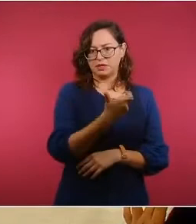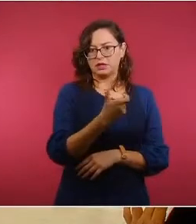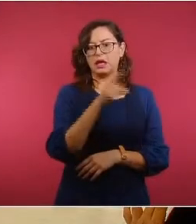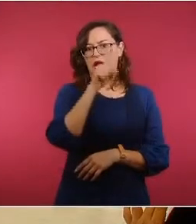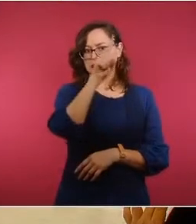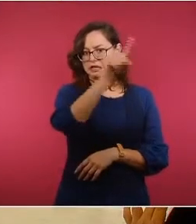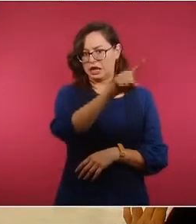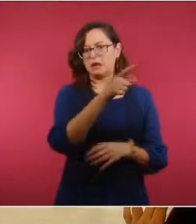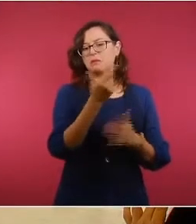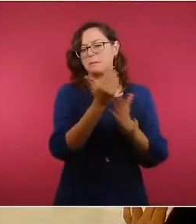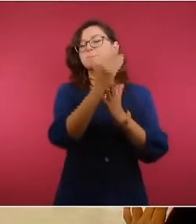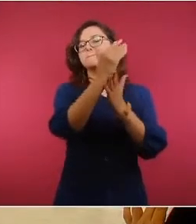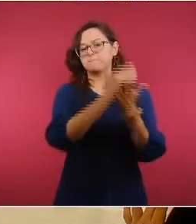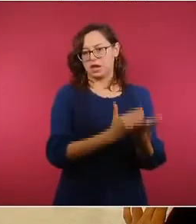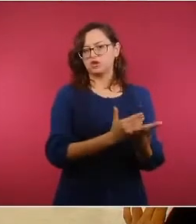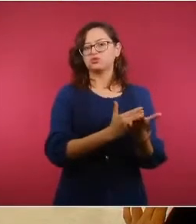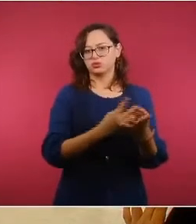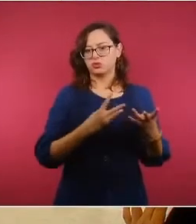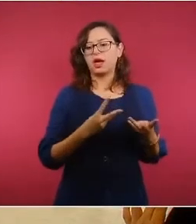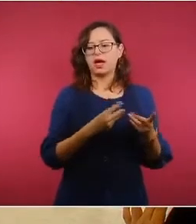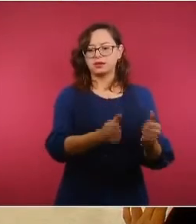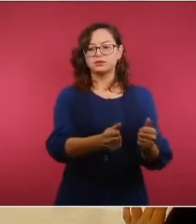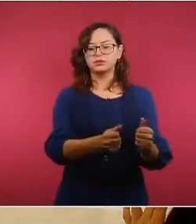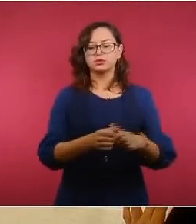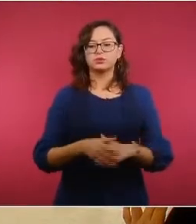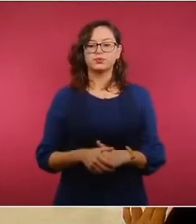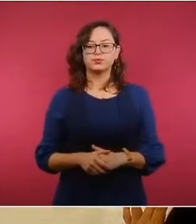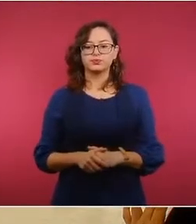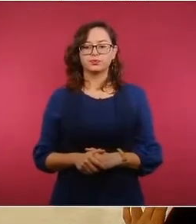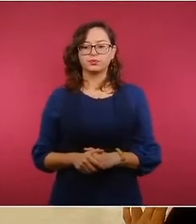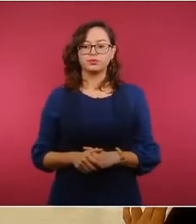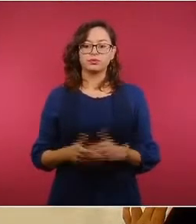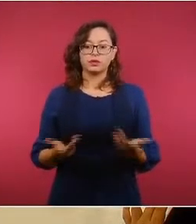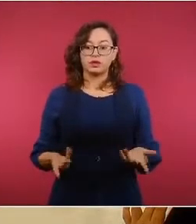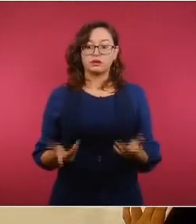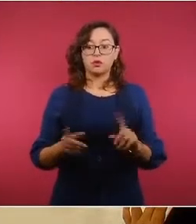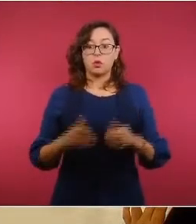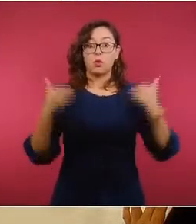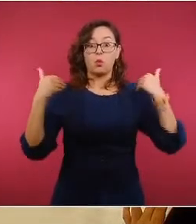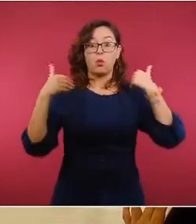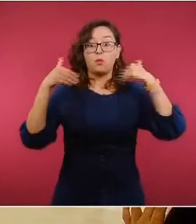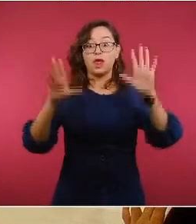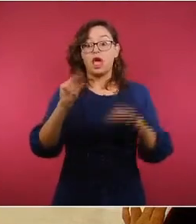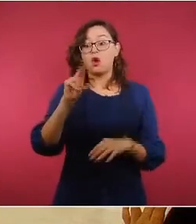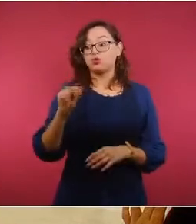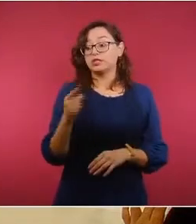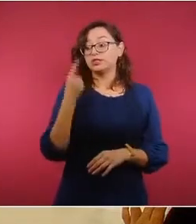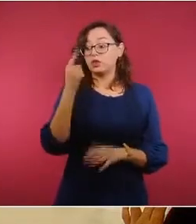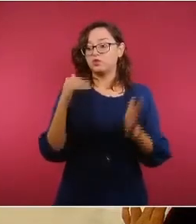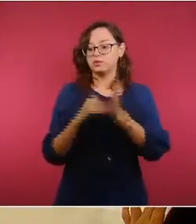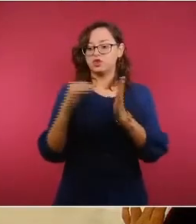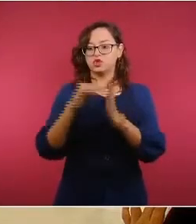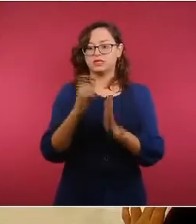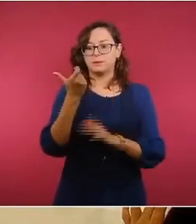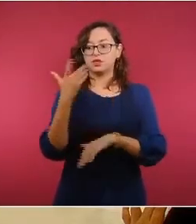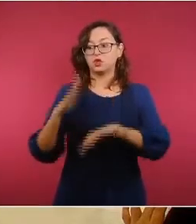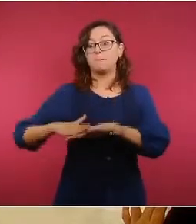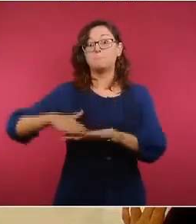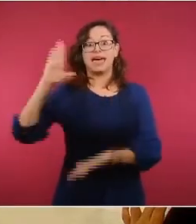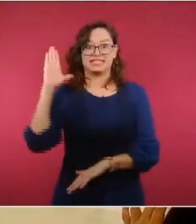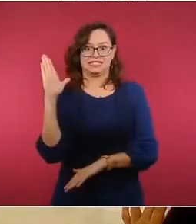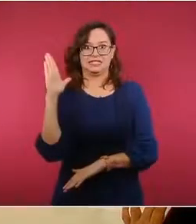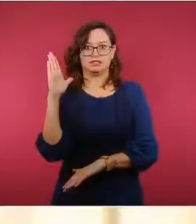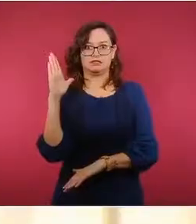Victorville, la diferencia es de 82.1 millones de pesos que no se